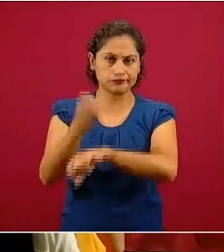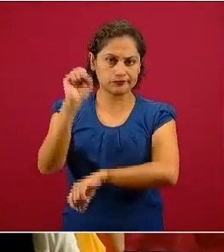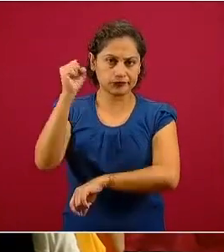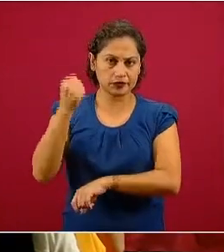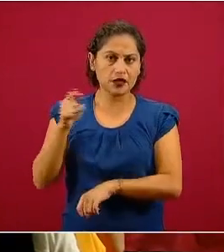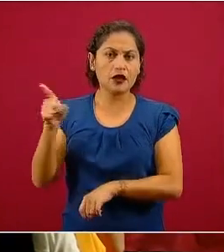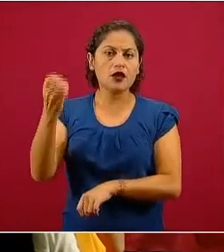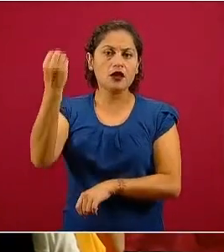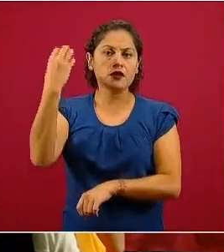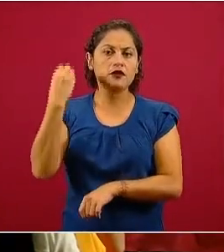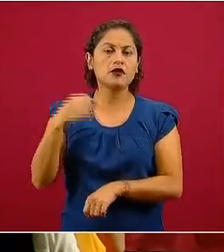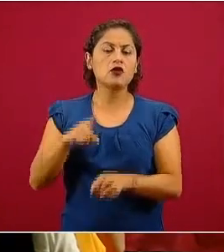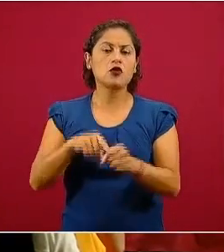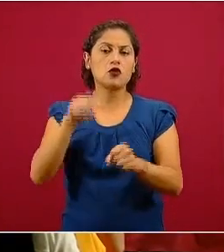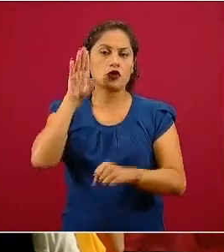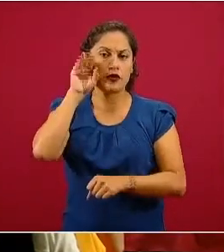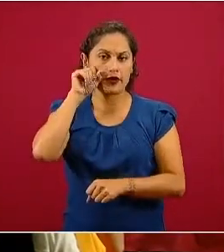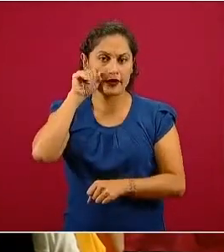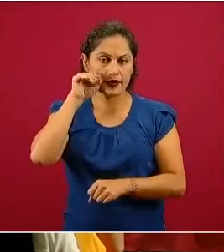naranja. Veamos la siguiente diapositiva.